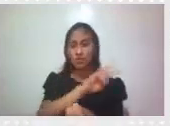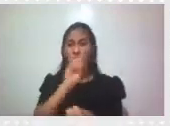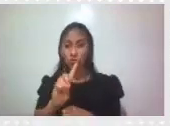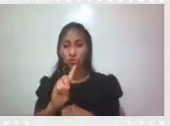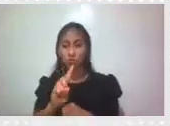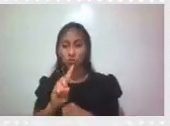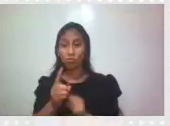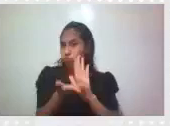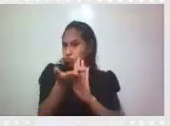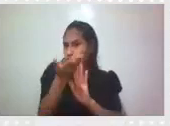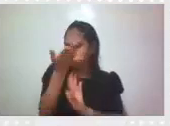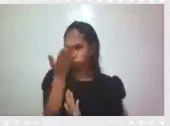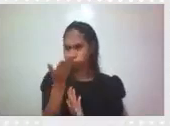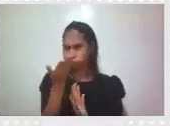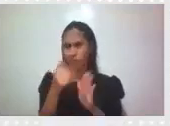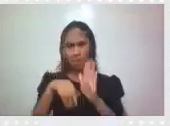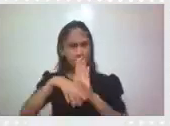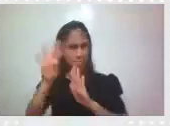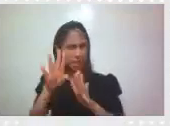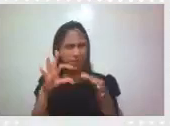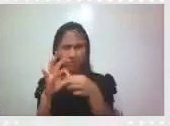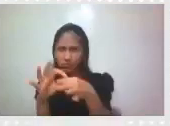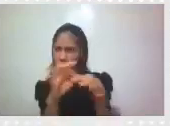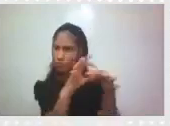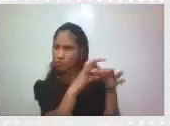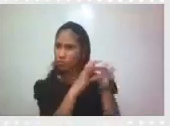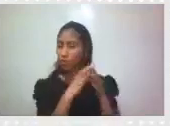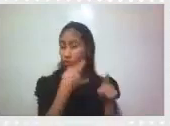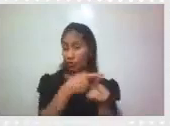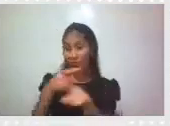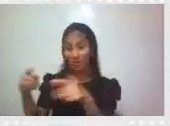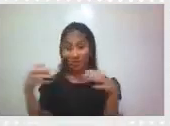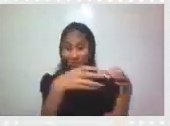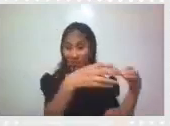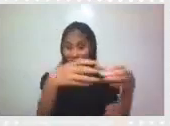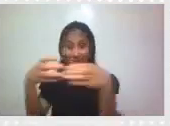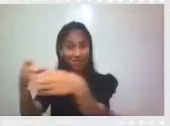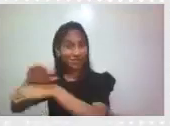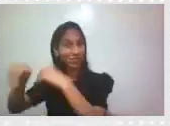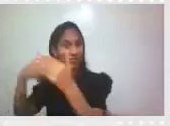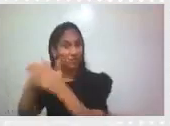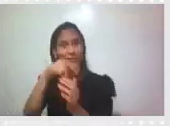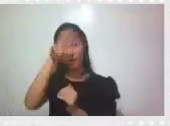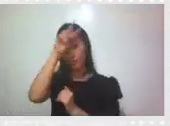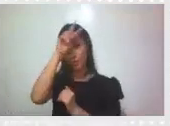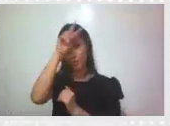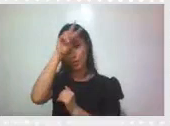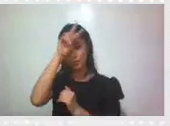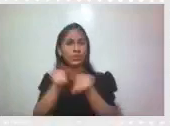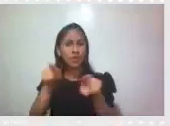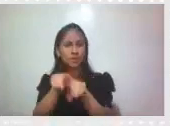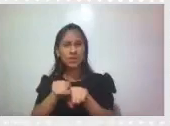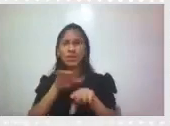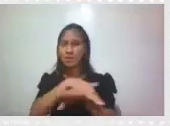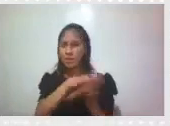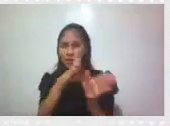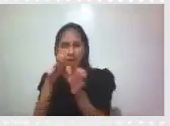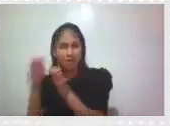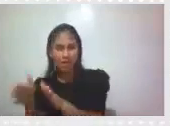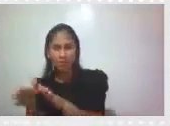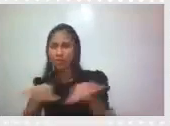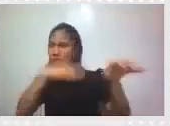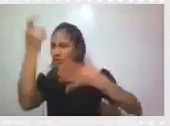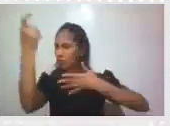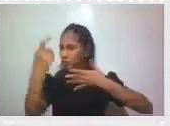una coordinación mucho más estrecha con estas organizaciones nacionales y también planteamos actividades. Siempre está presente